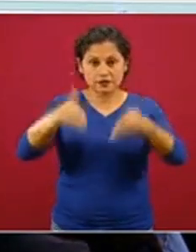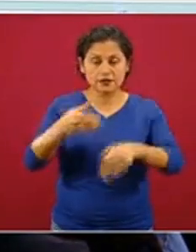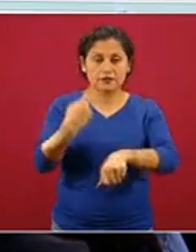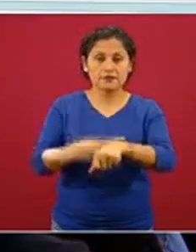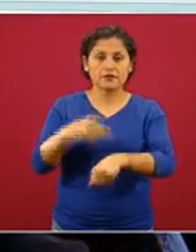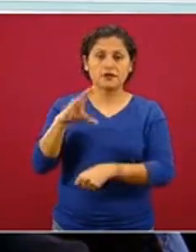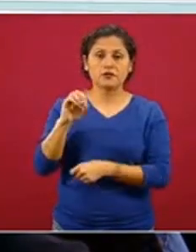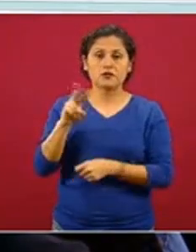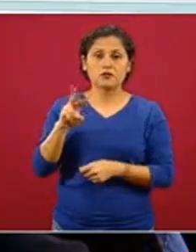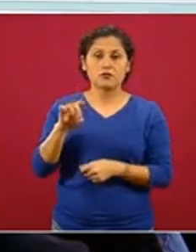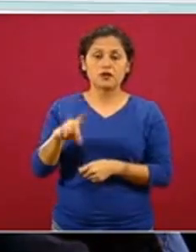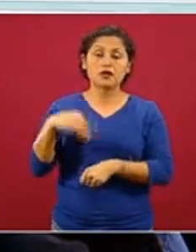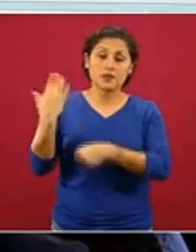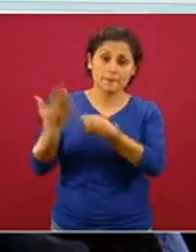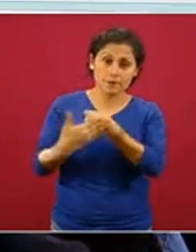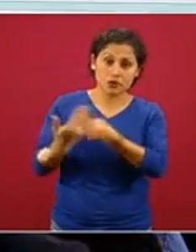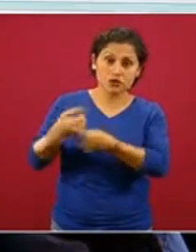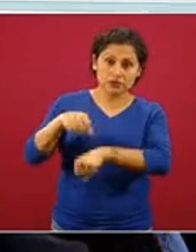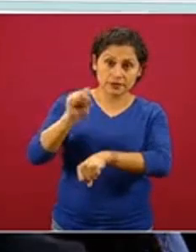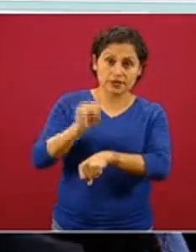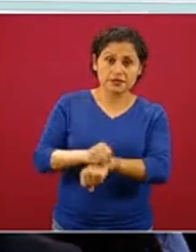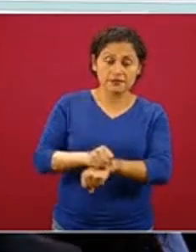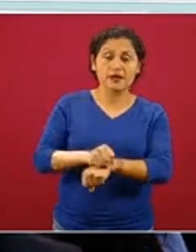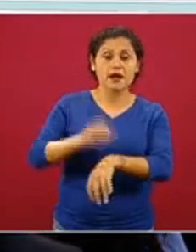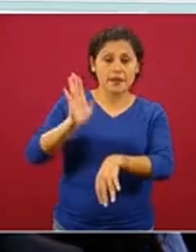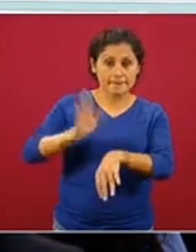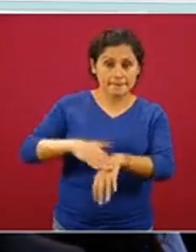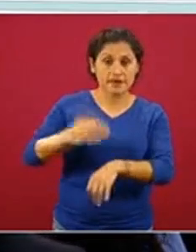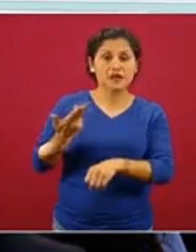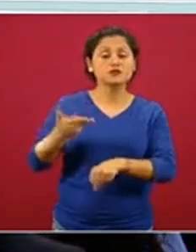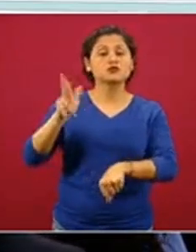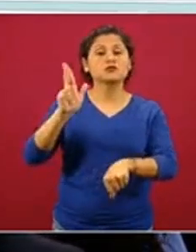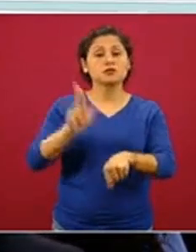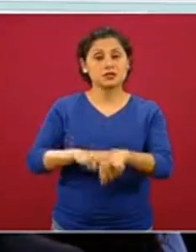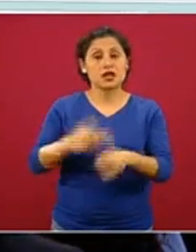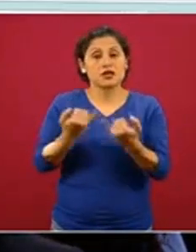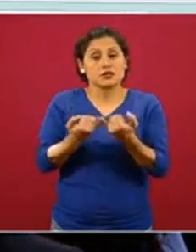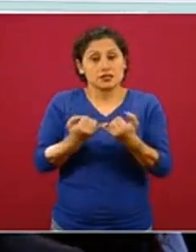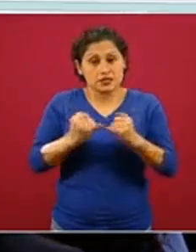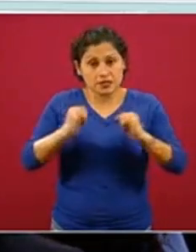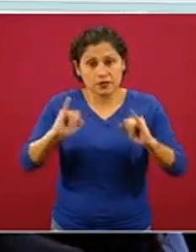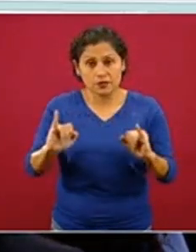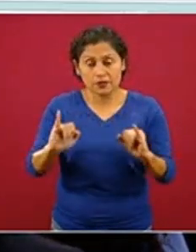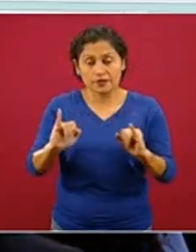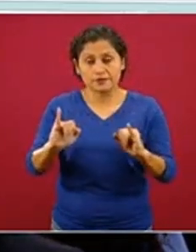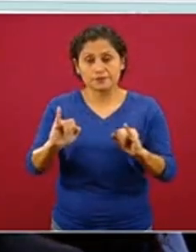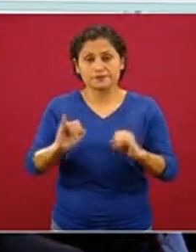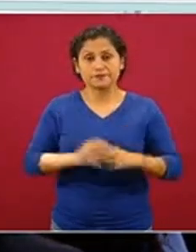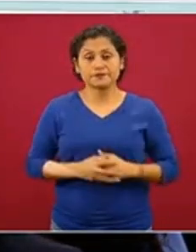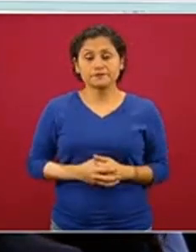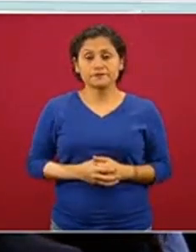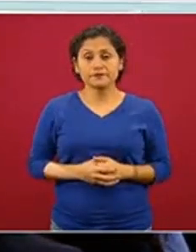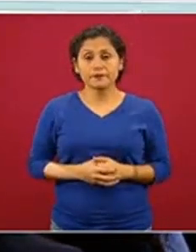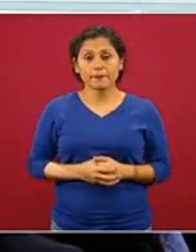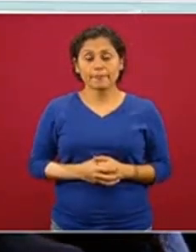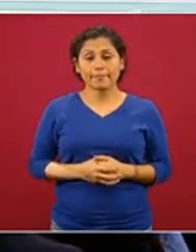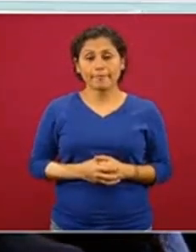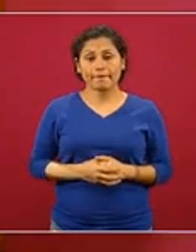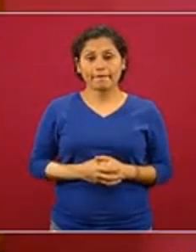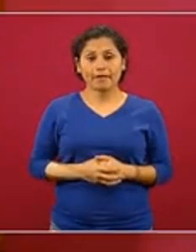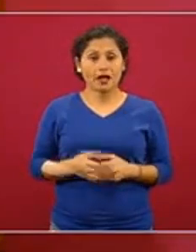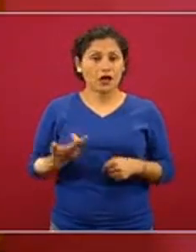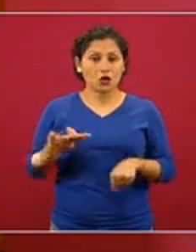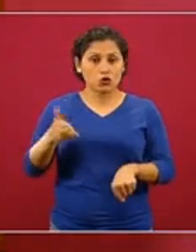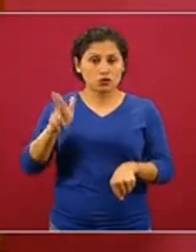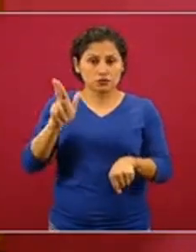siguiente semana se harán inauguraciones precisamente de algunos de estos hospitales, y son hospitales,